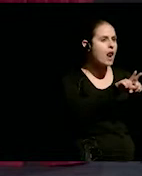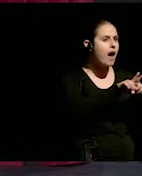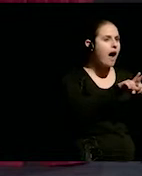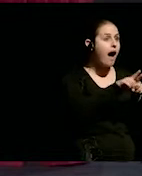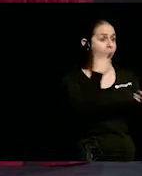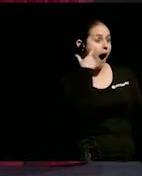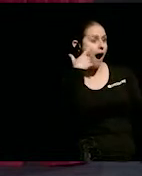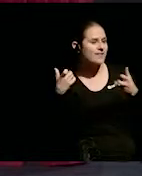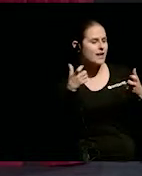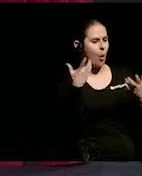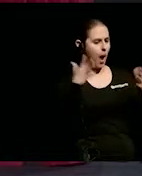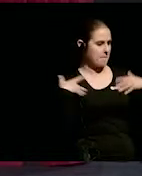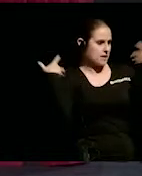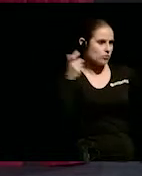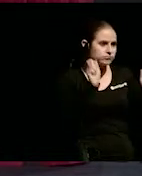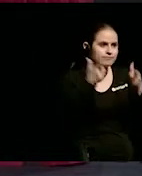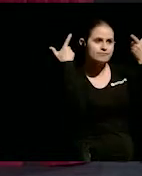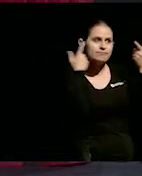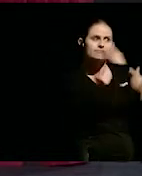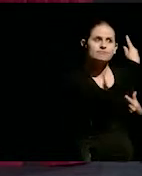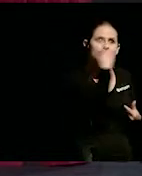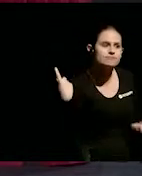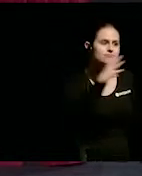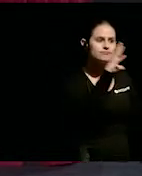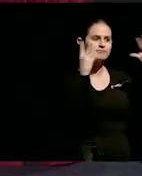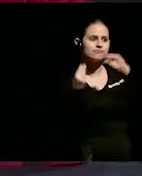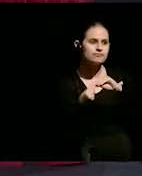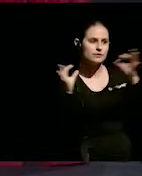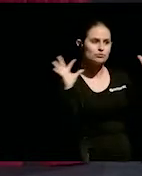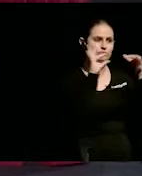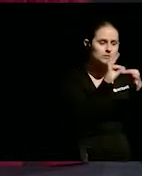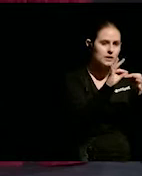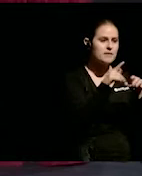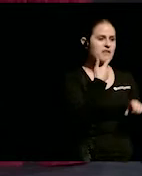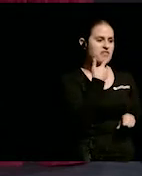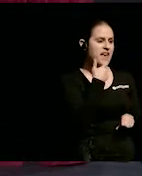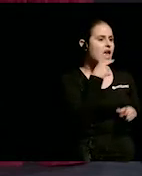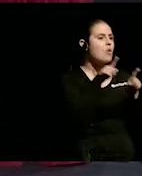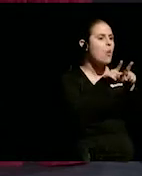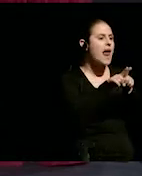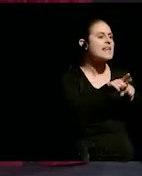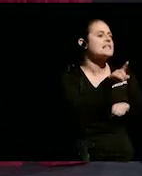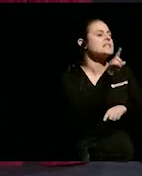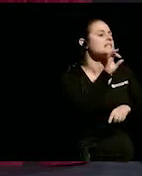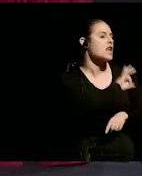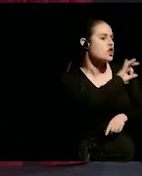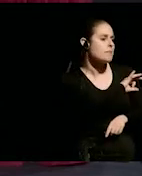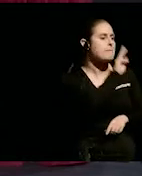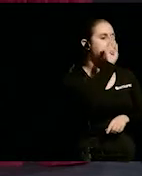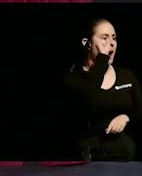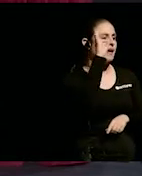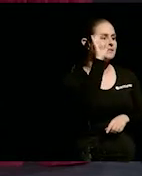diferentes formas de expresión de los compañeros. Yo sufría el síndrome de fatiga crónica